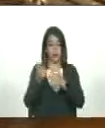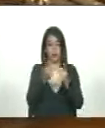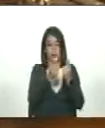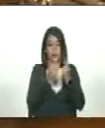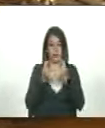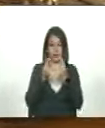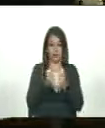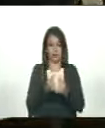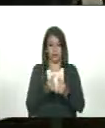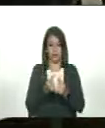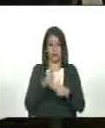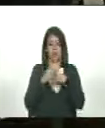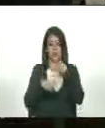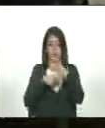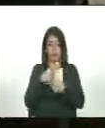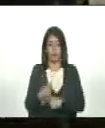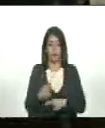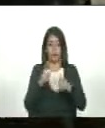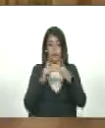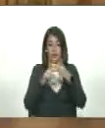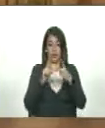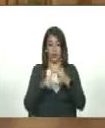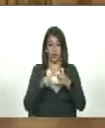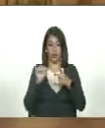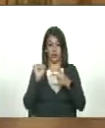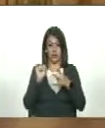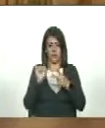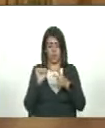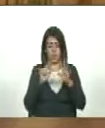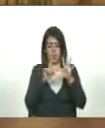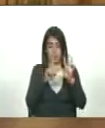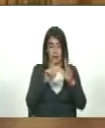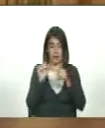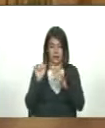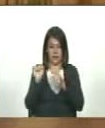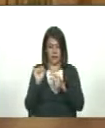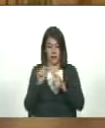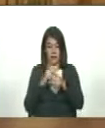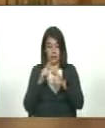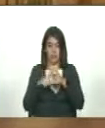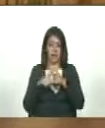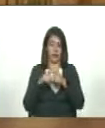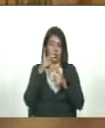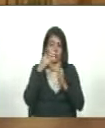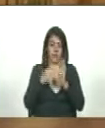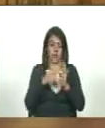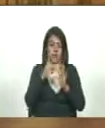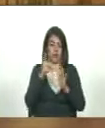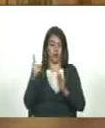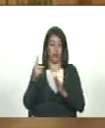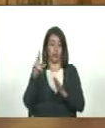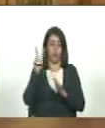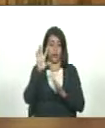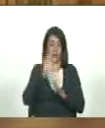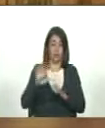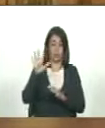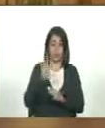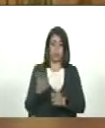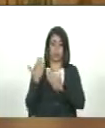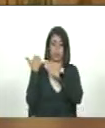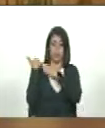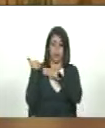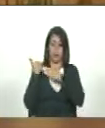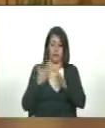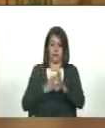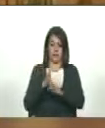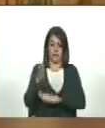económica. Y fue a partir del segundo semestre del año 2021 cuando Venezuela asume un